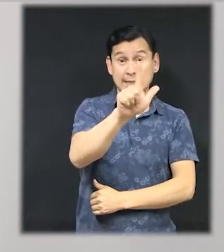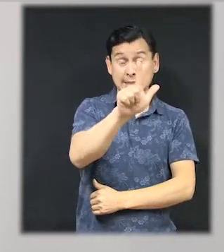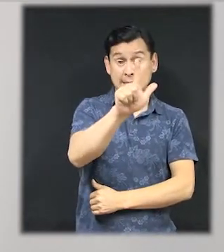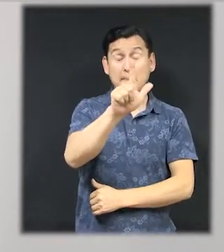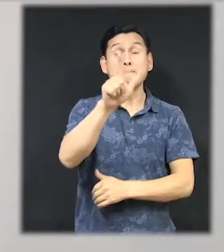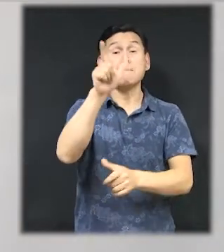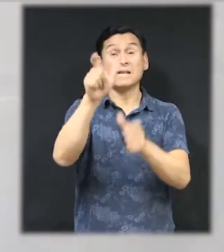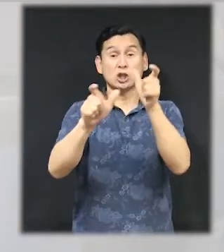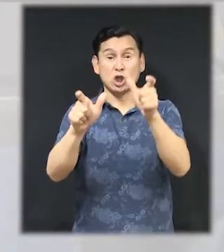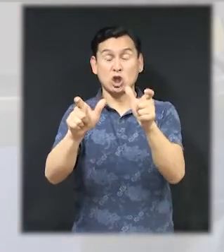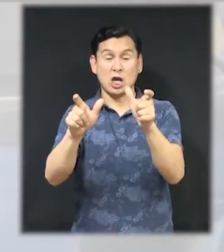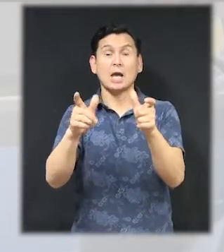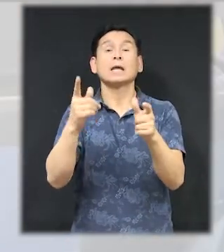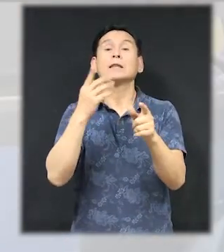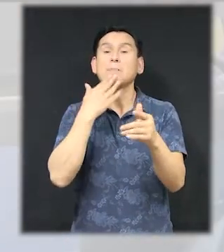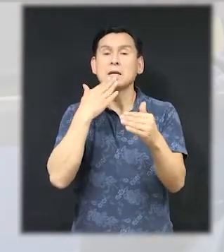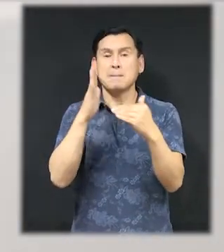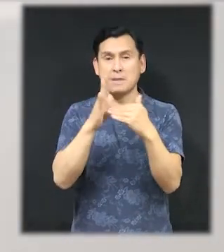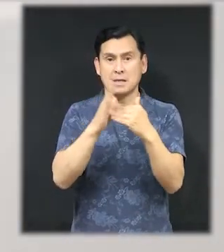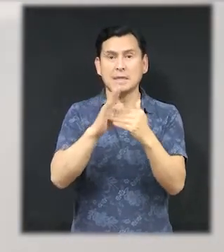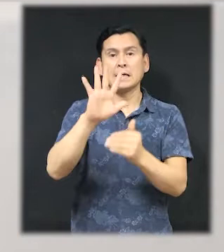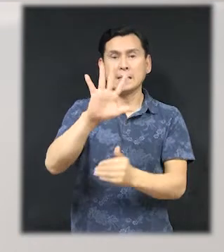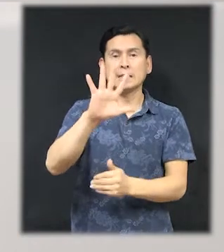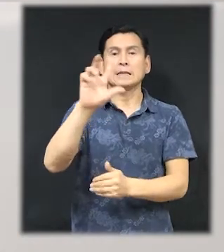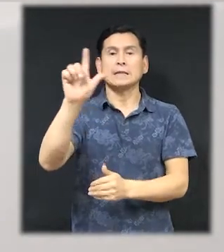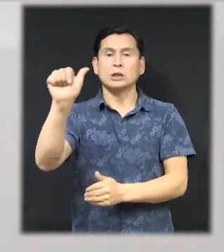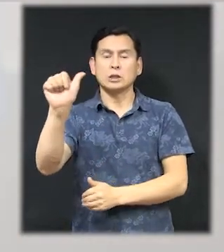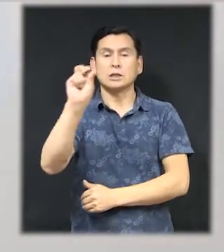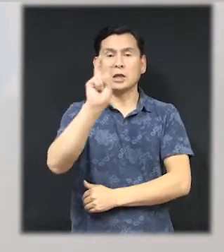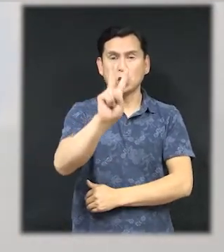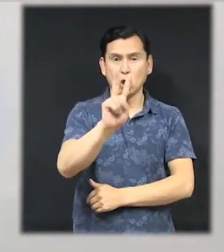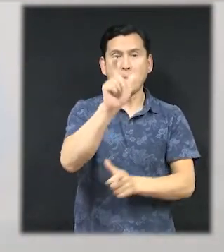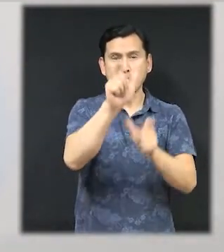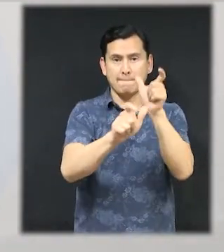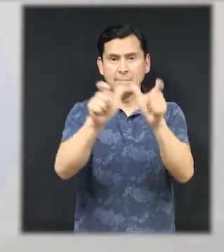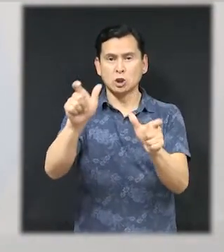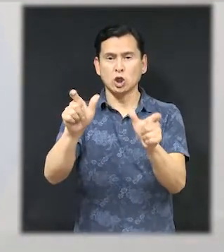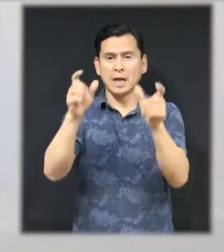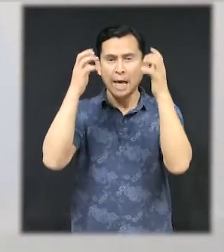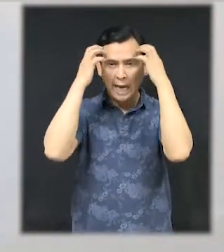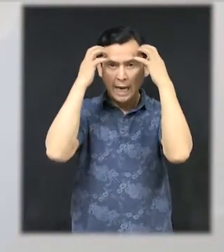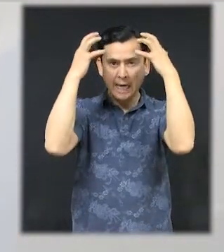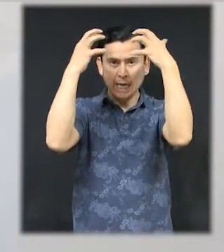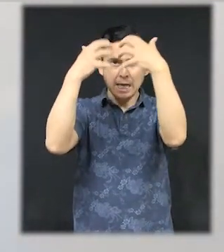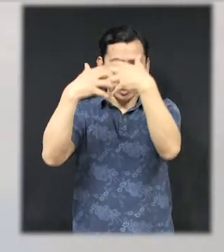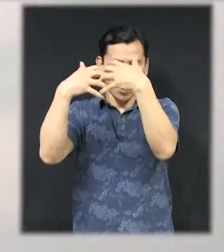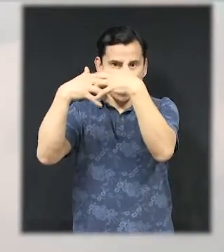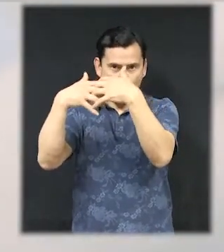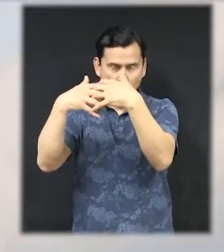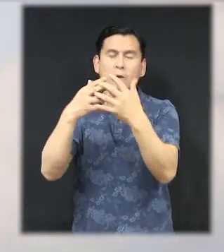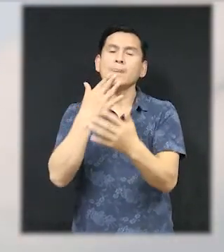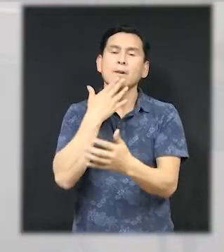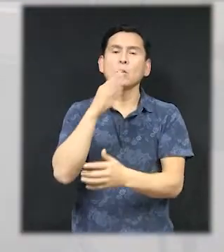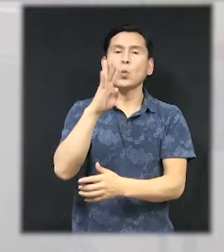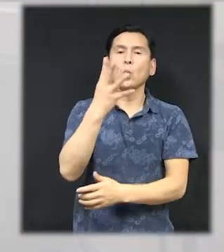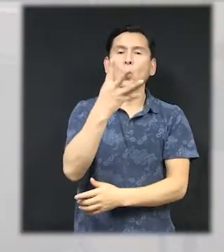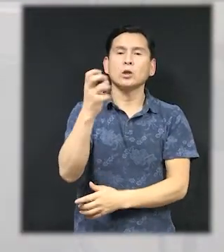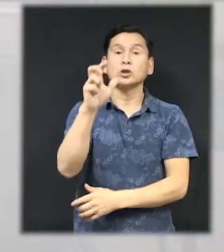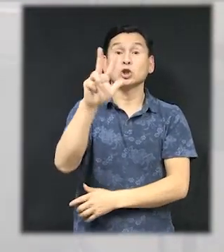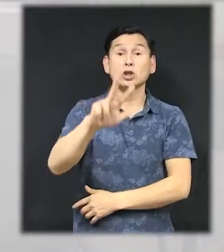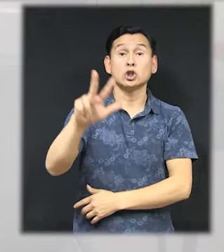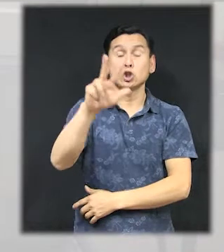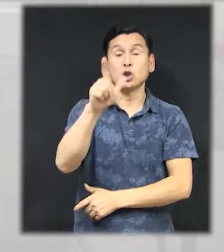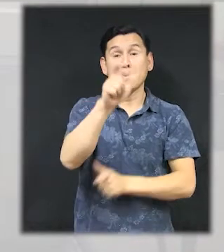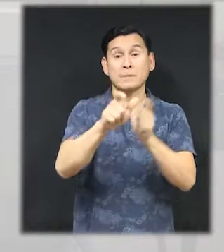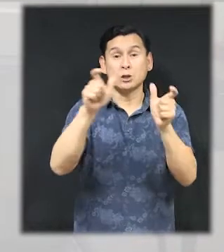562 personas en el área de neurocirugía, 418 personas en obstetricia, medicina interna 243